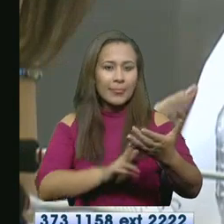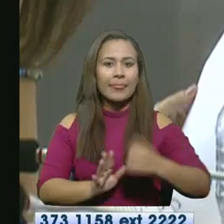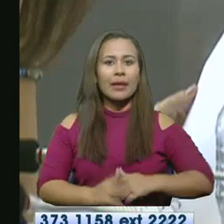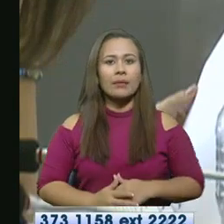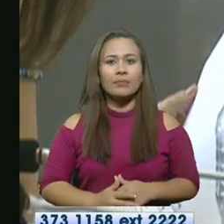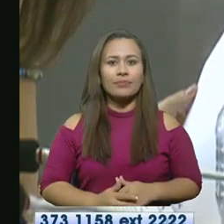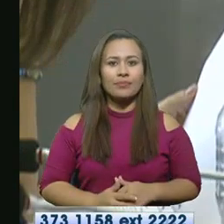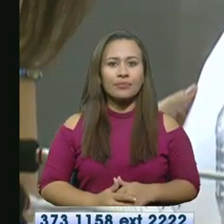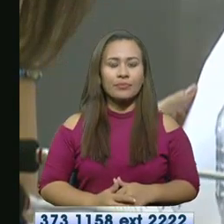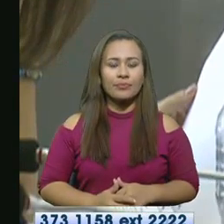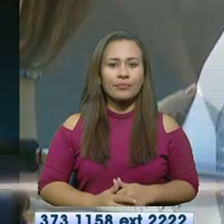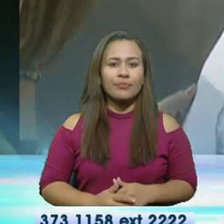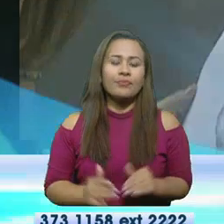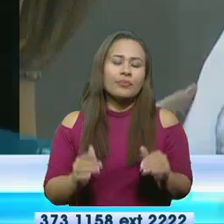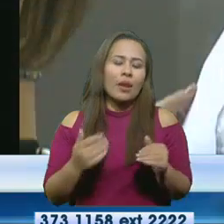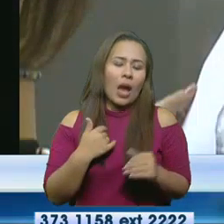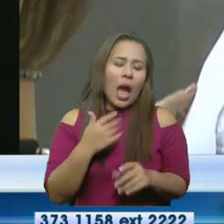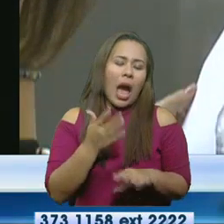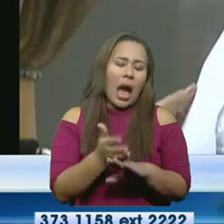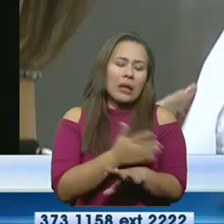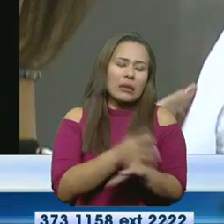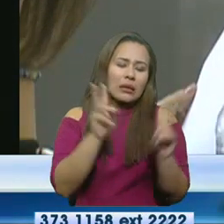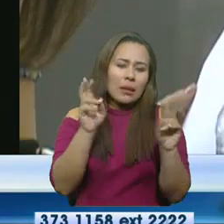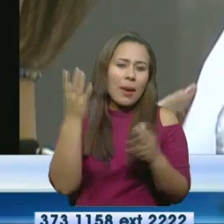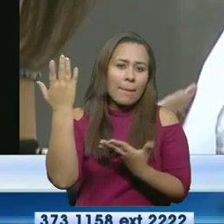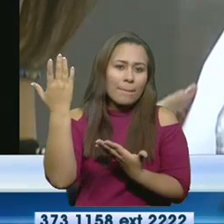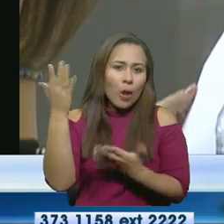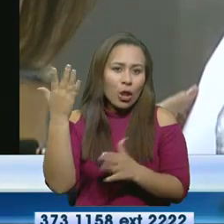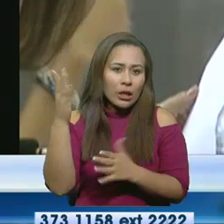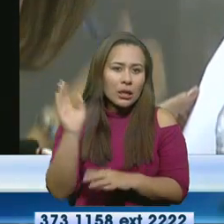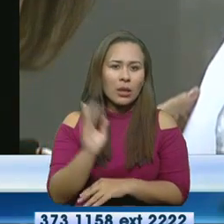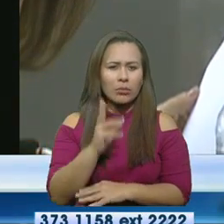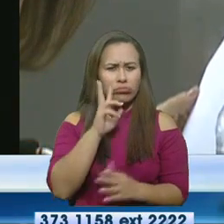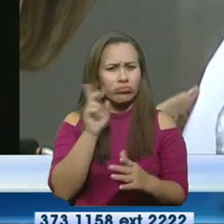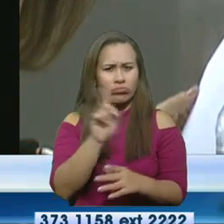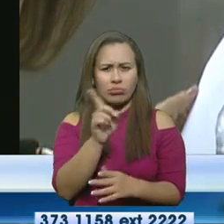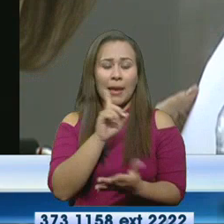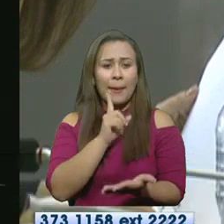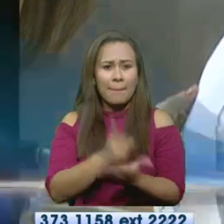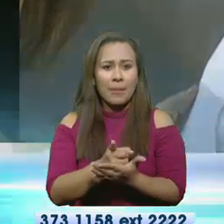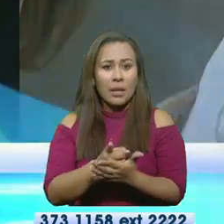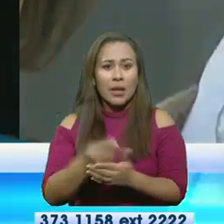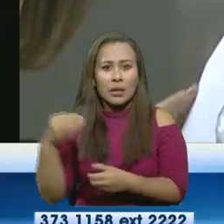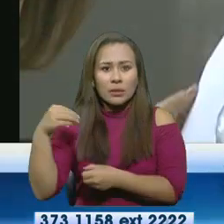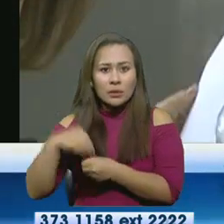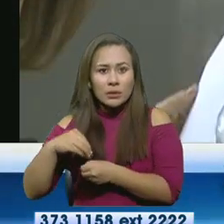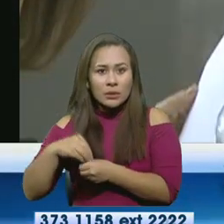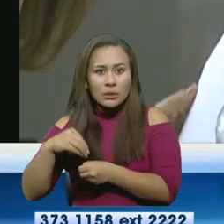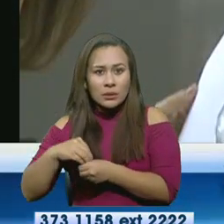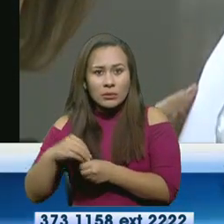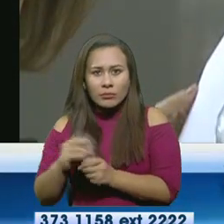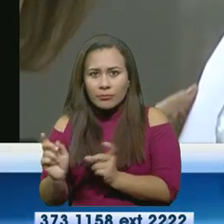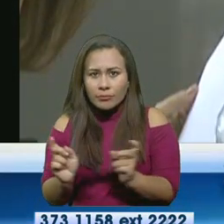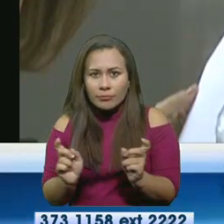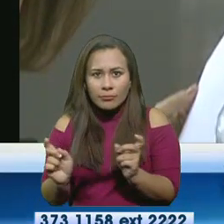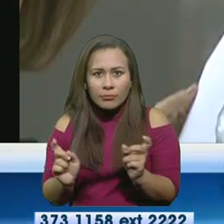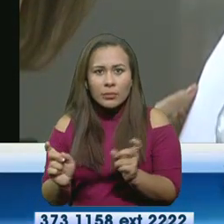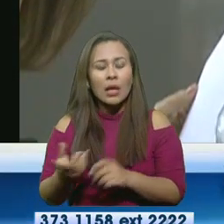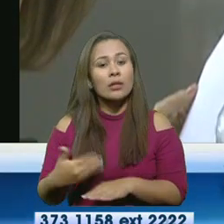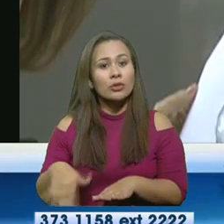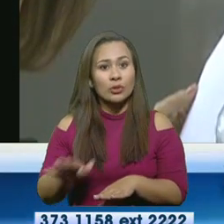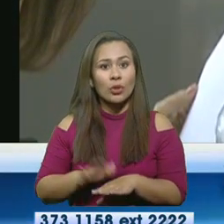un anuncio más político que económico, porque los efectos reales del plan de austeridad sobre la proforma, ¿no es cierto?, son